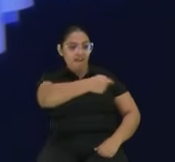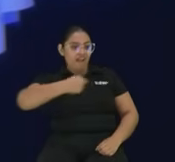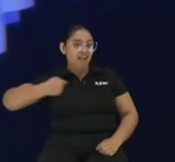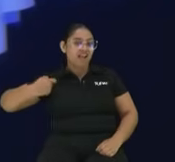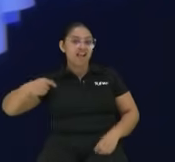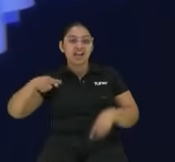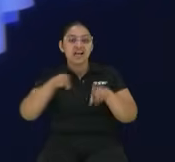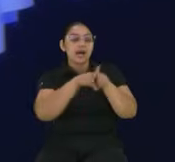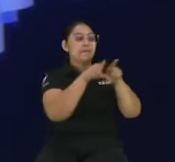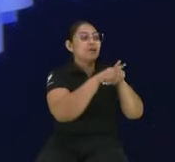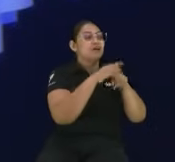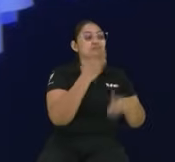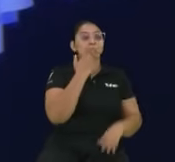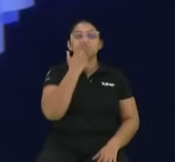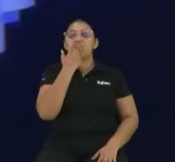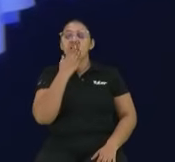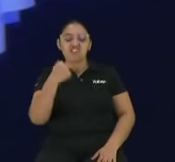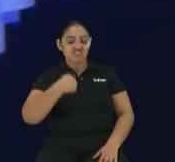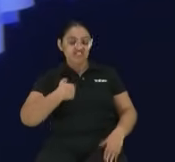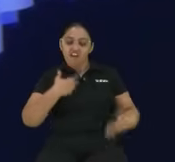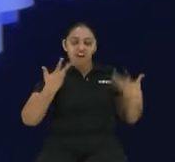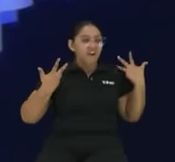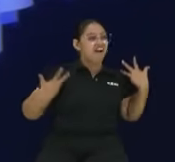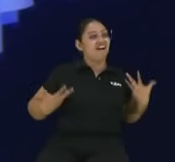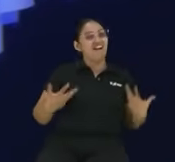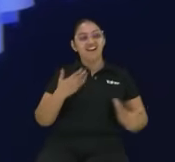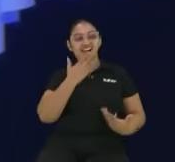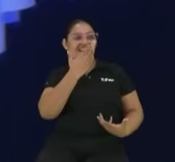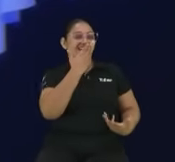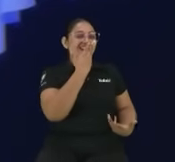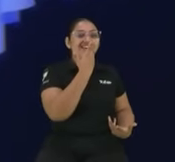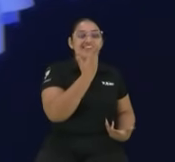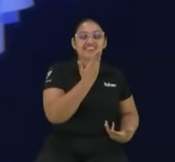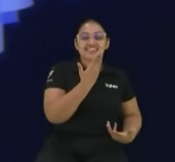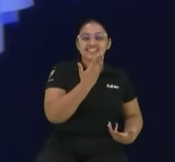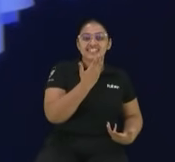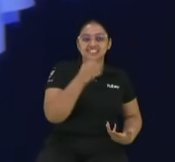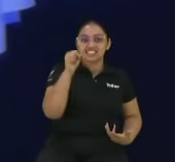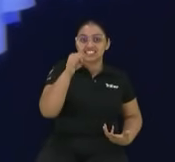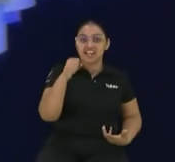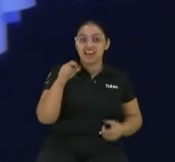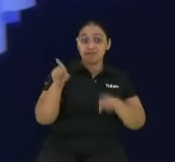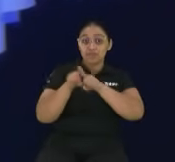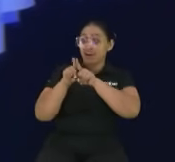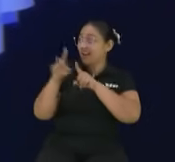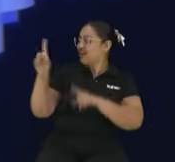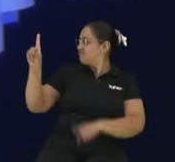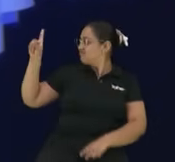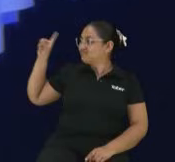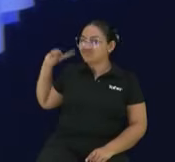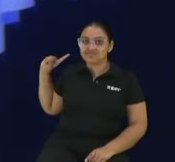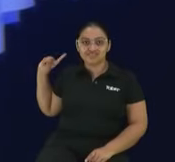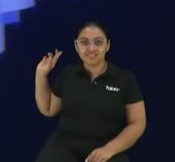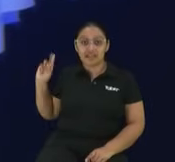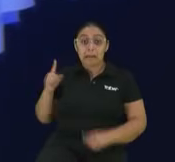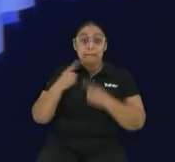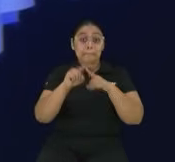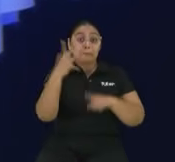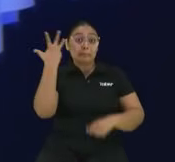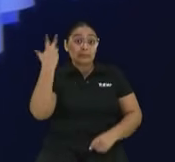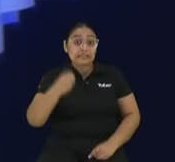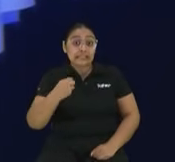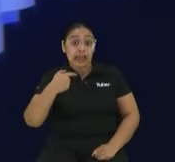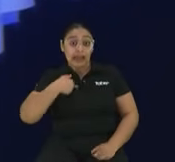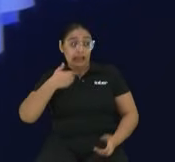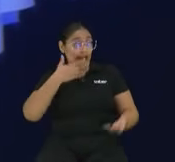hermanos ya vin hijos de tanta les decí Qué pasó Claro porque atrás venía su hermano y dice el pastor general que un día entró pero su hermano no